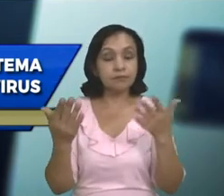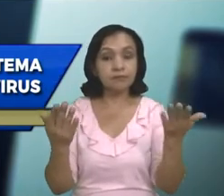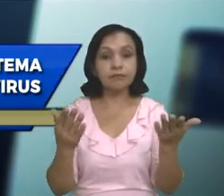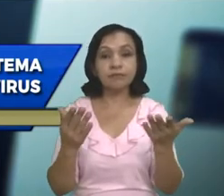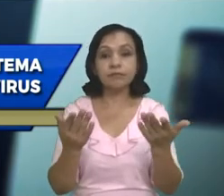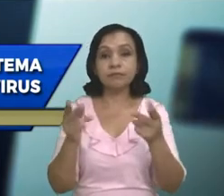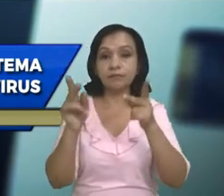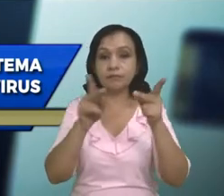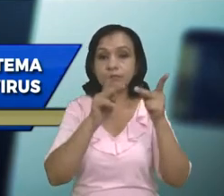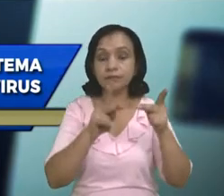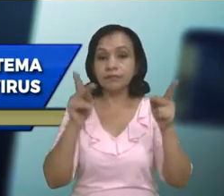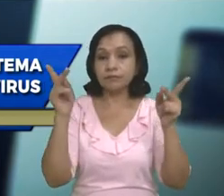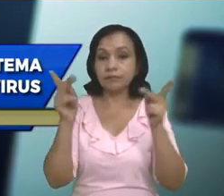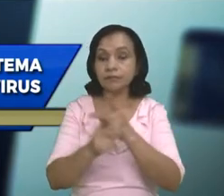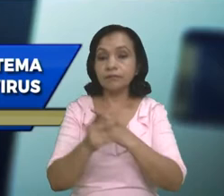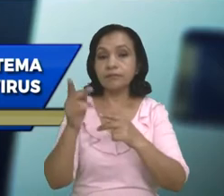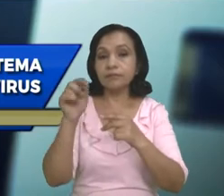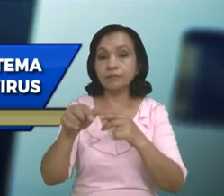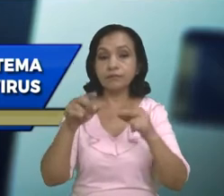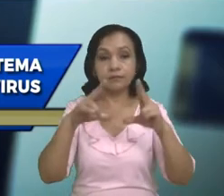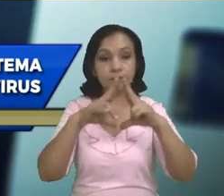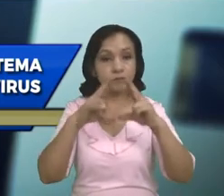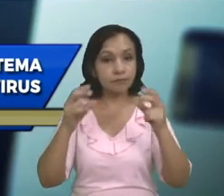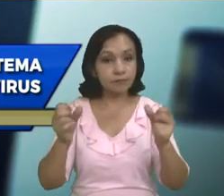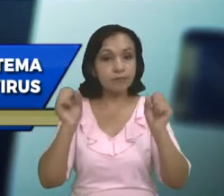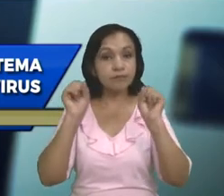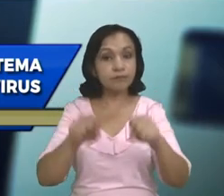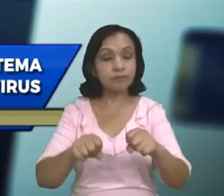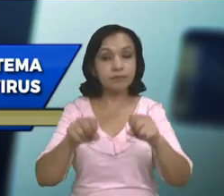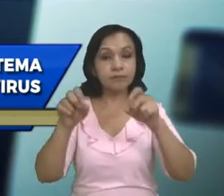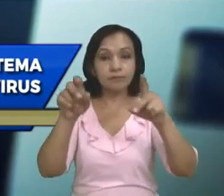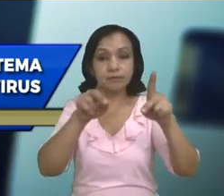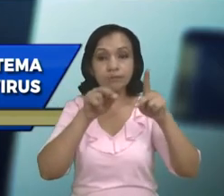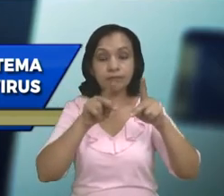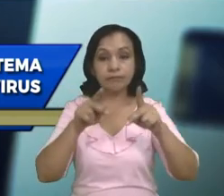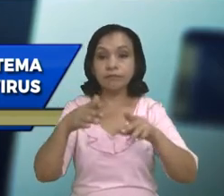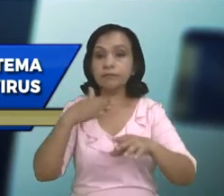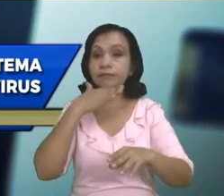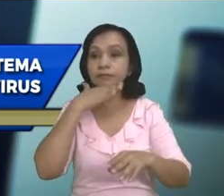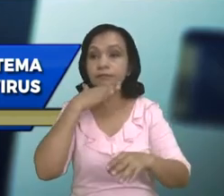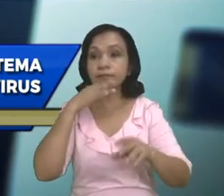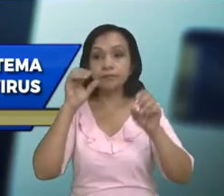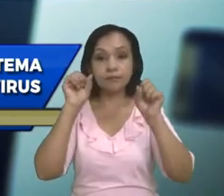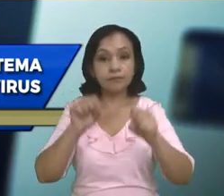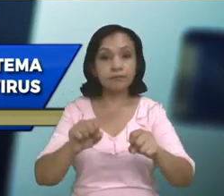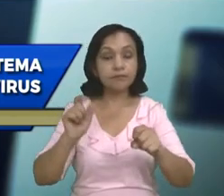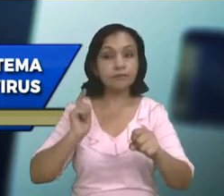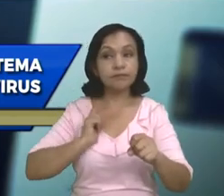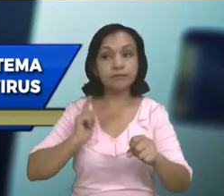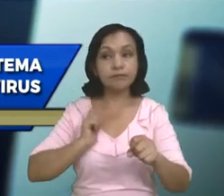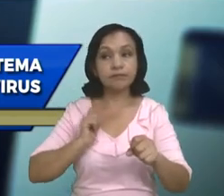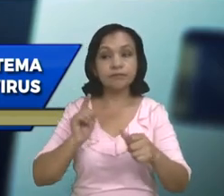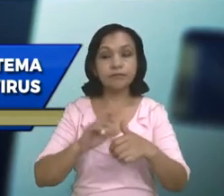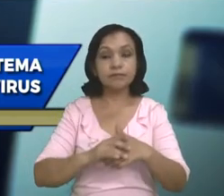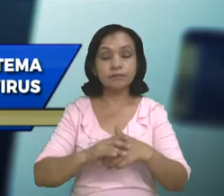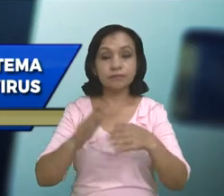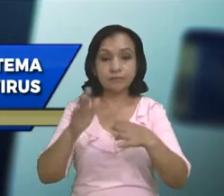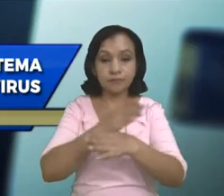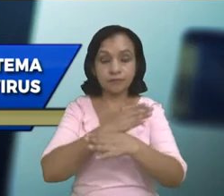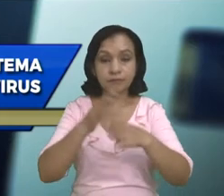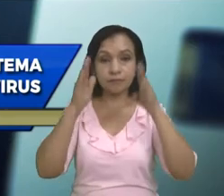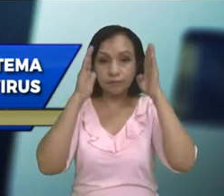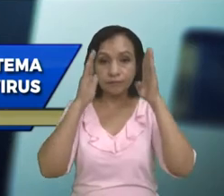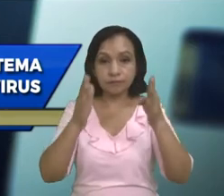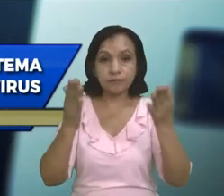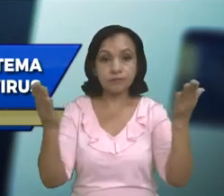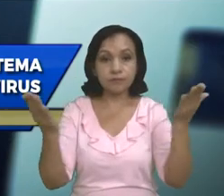graves podríamos tener en el peor escenario y personas muy críticas que tendríamos que requerir de los servicios entonces